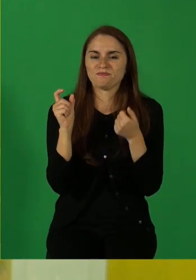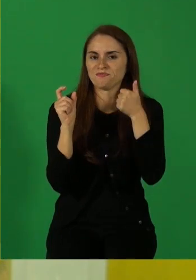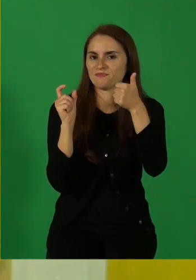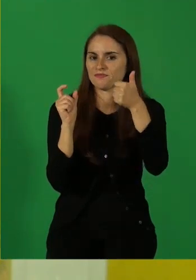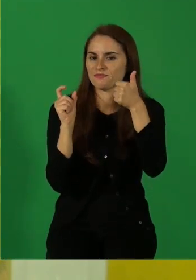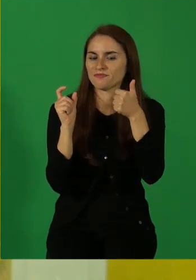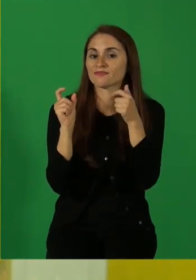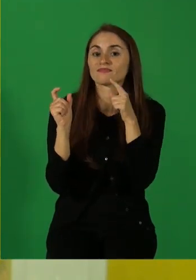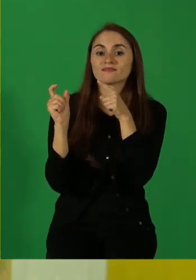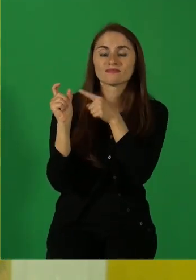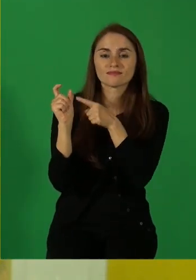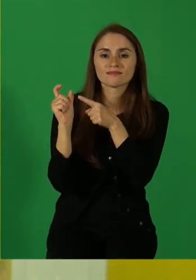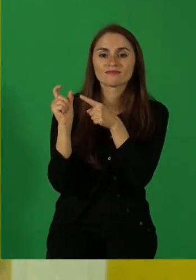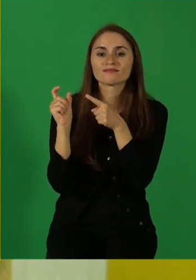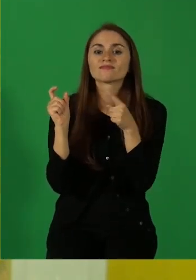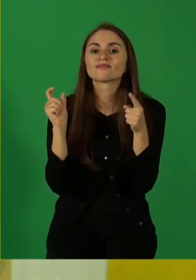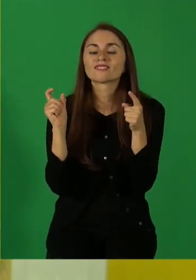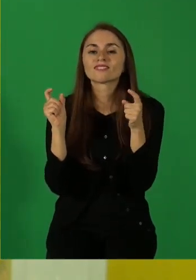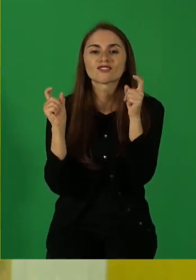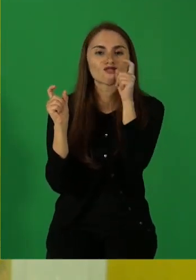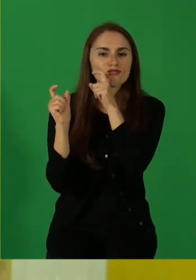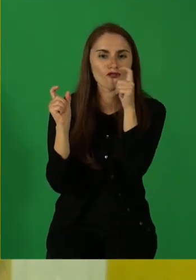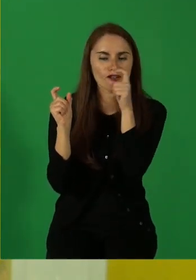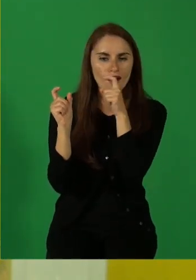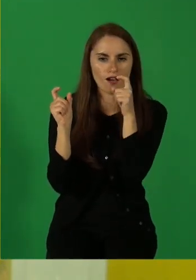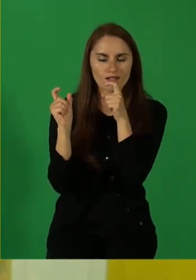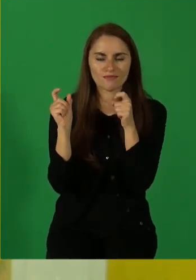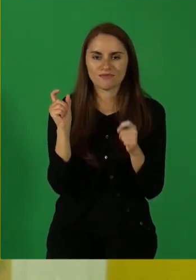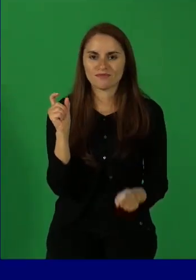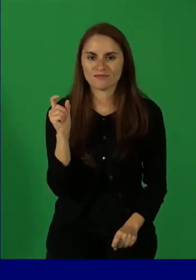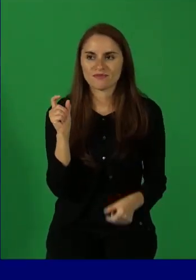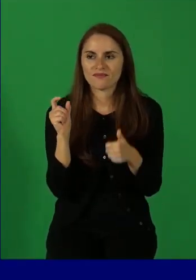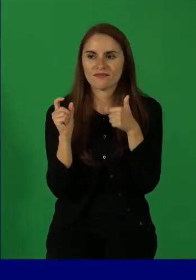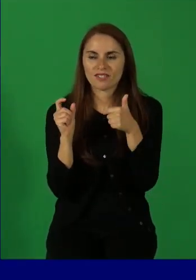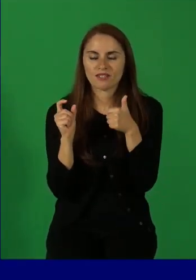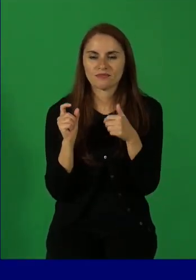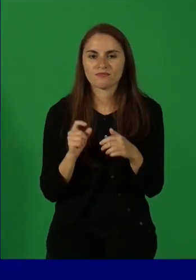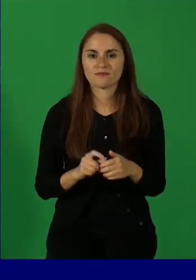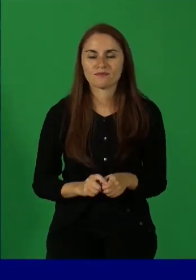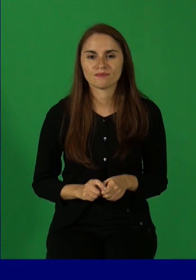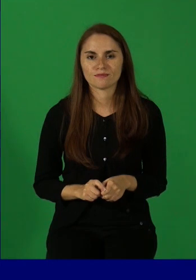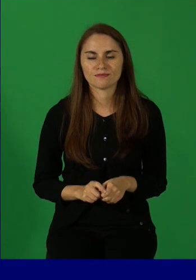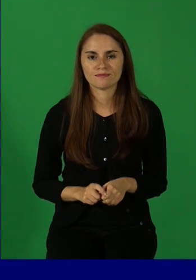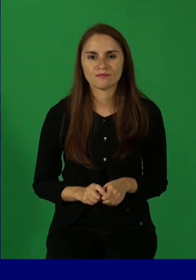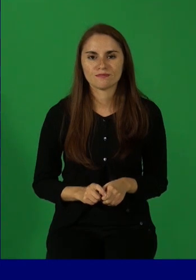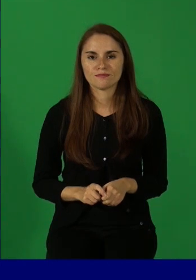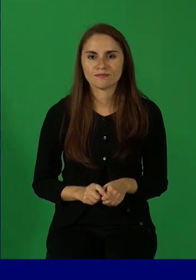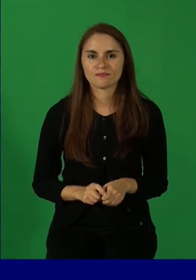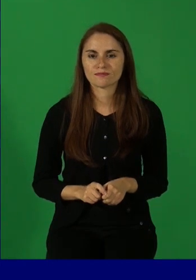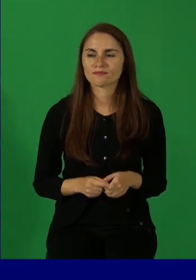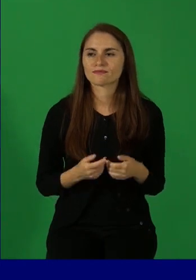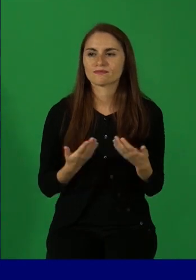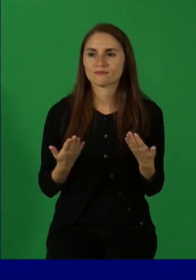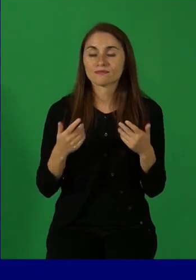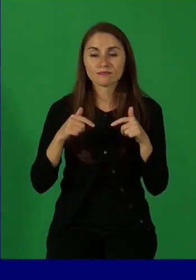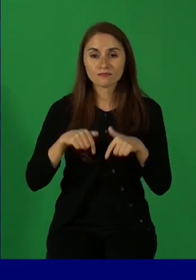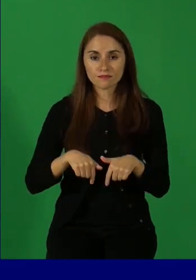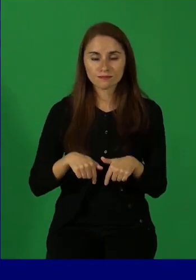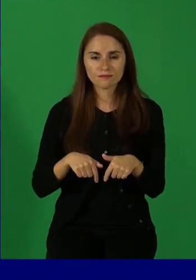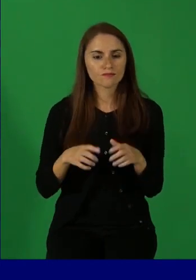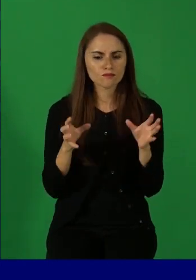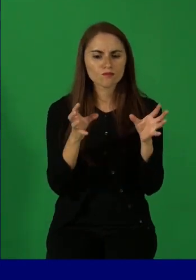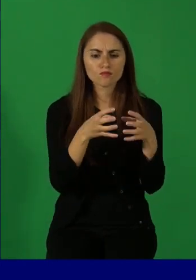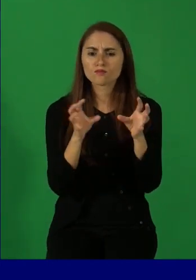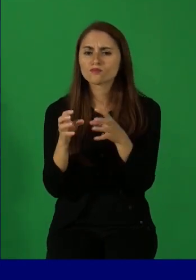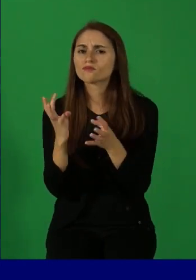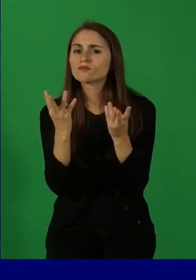bien, vamos a ocupar entonces las fichas rojas. Bien, muy bien, las fichas rojas. Ahora, ¿cuántos grupos tenemos